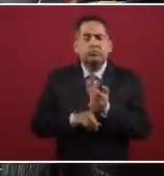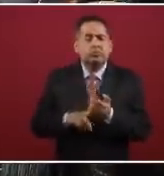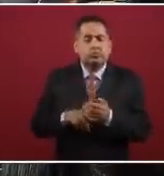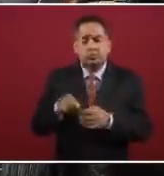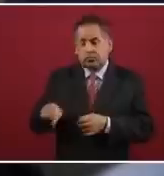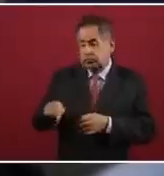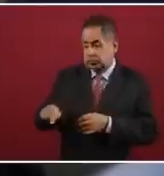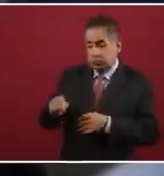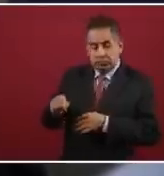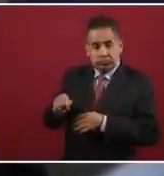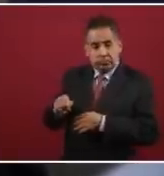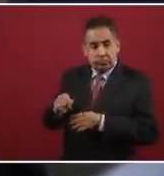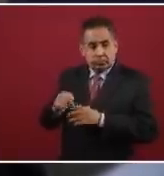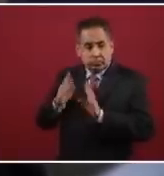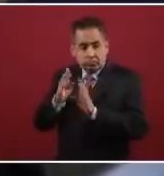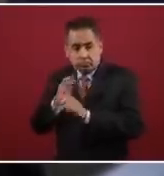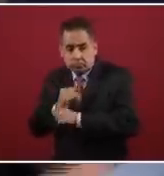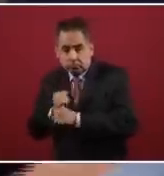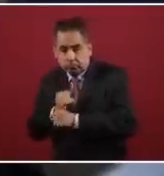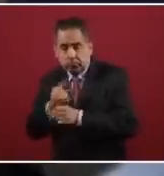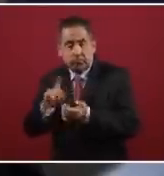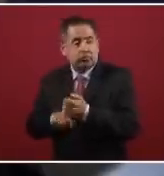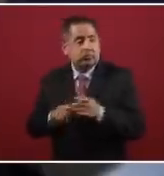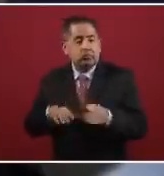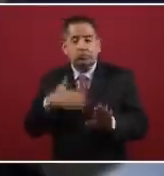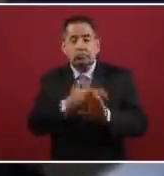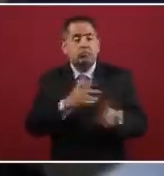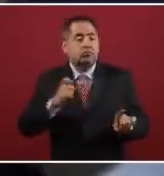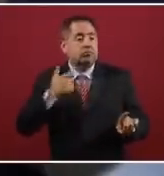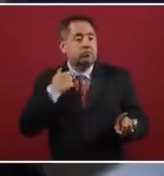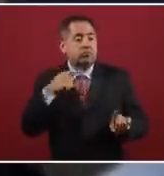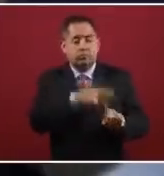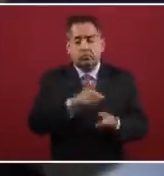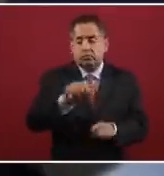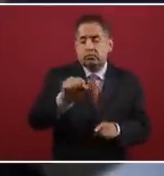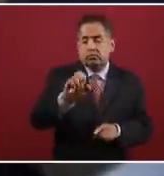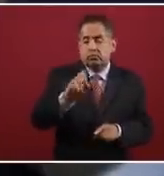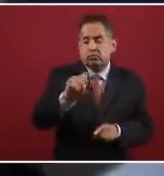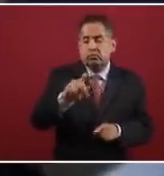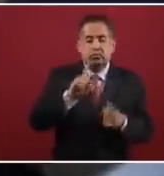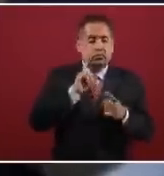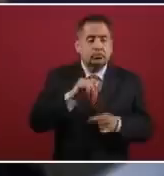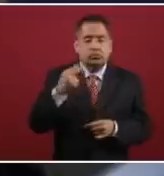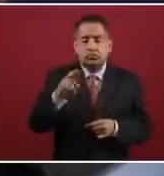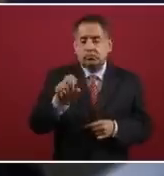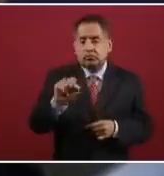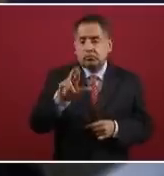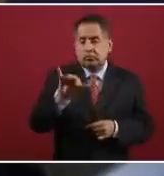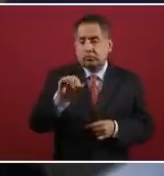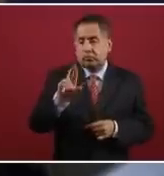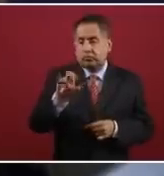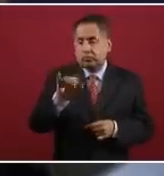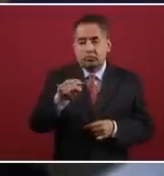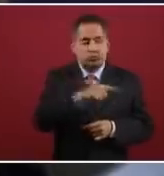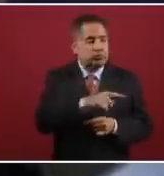la Unidad de Inteligencia Financiera contra la extitular de Sedatu, Rosario Robles, y la venta de reservas territoriales. ¿Qué información le ha